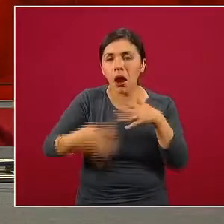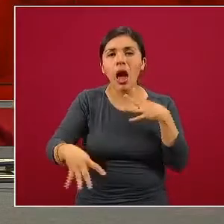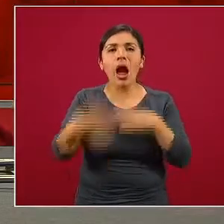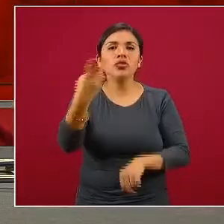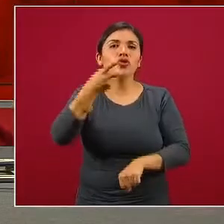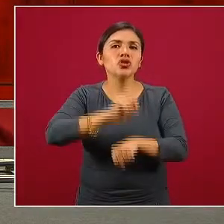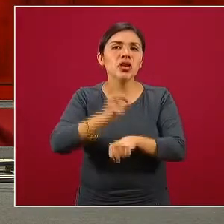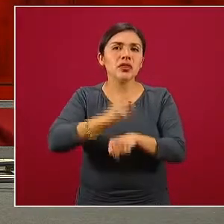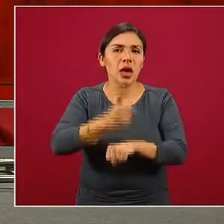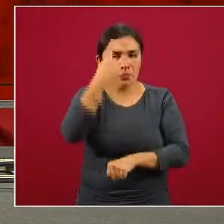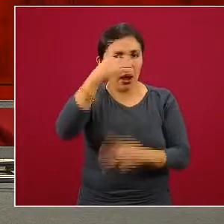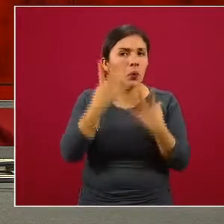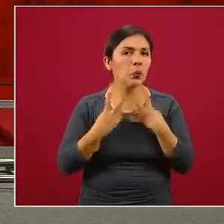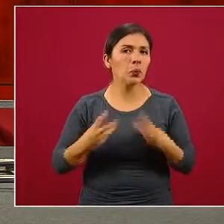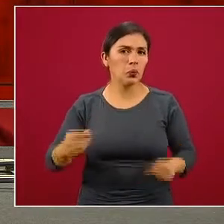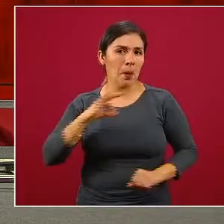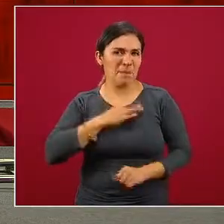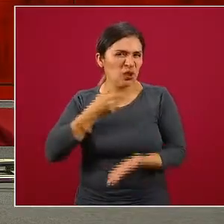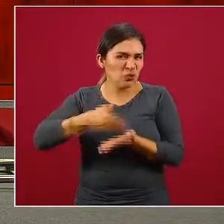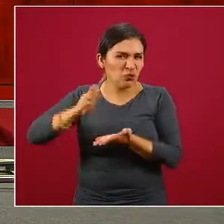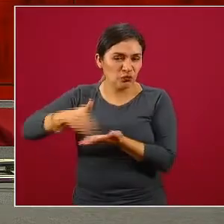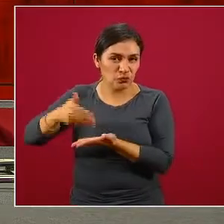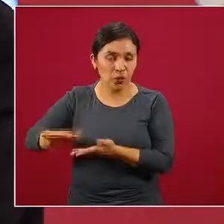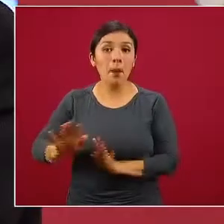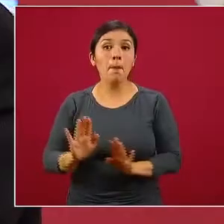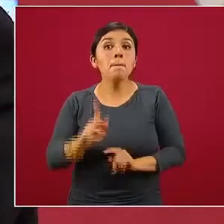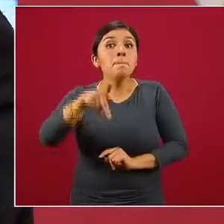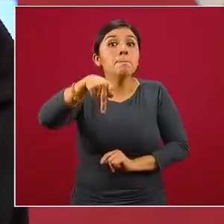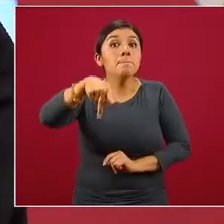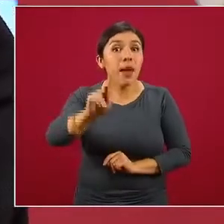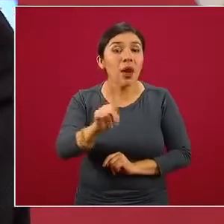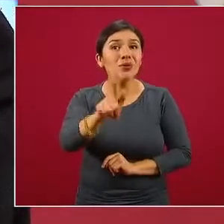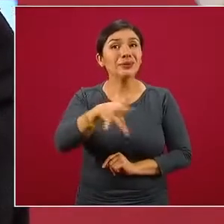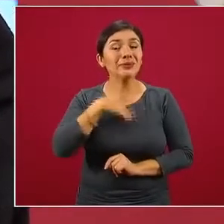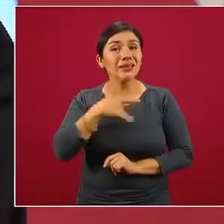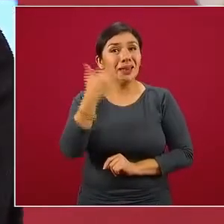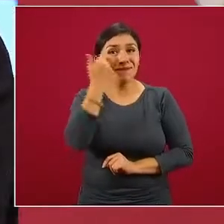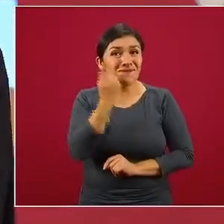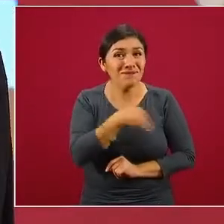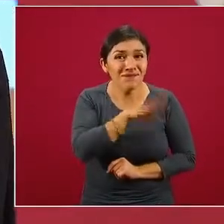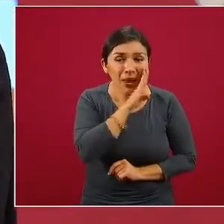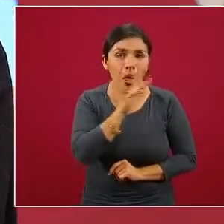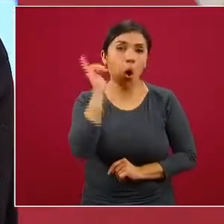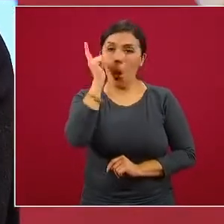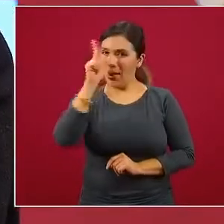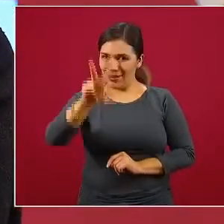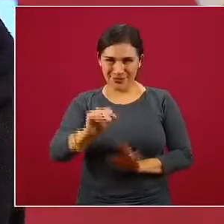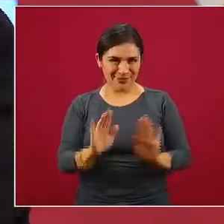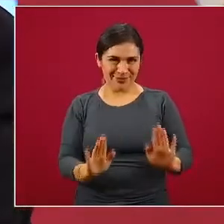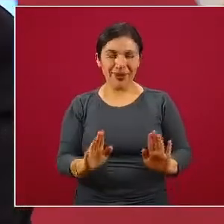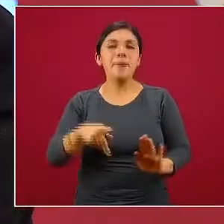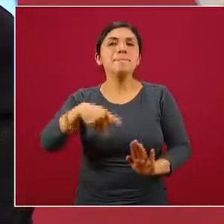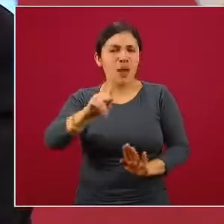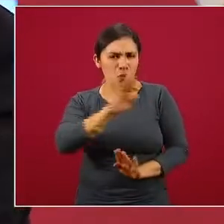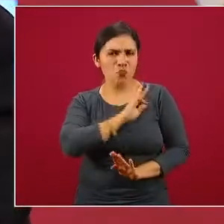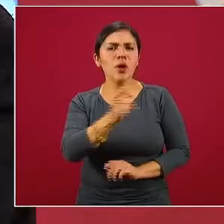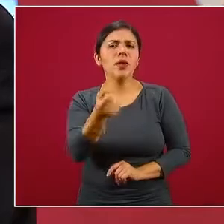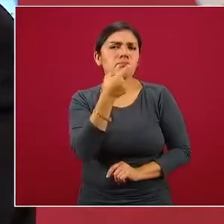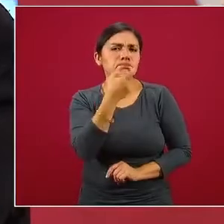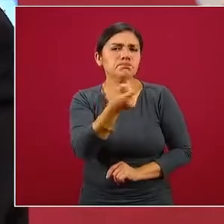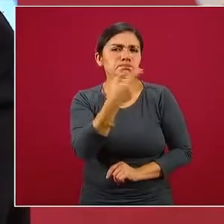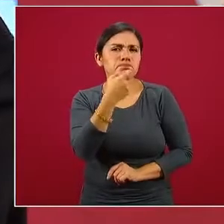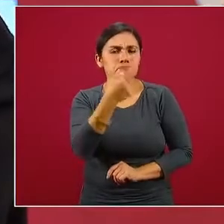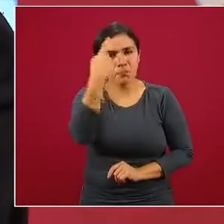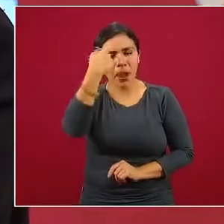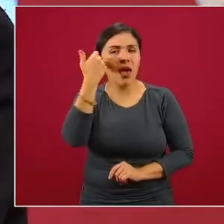elimina el virus. Pero usted, si tiene fiebre, no quisiéramos que tenga fiebre. Entonces puede usar medicamentos